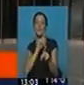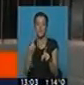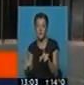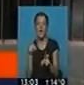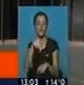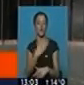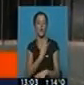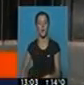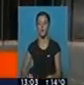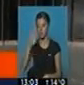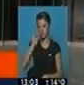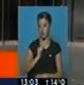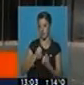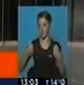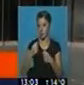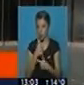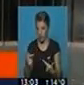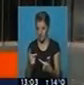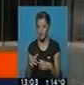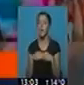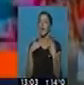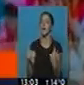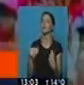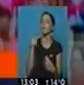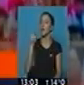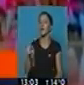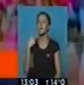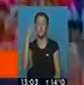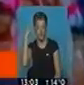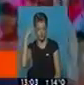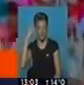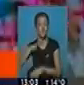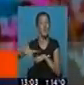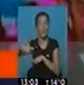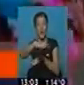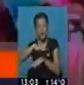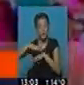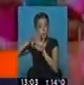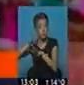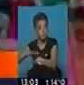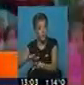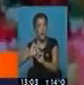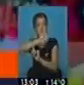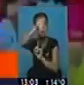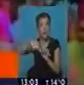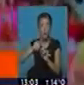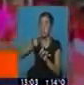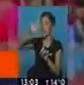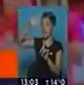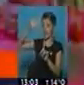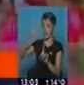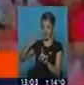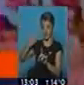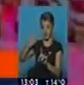Apoya una salida electoral porque en la visión de Capriles, polarizar en la calle va a conducir a lo que ya condujo en otros momentos del chavismo, que es